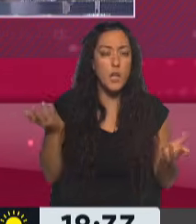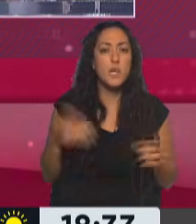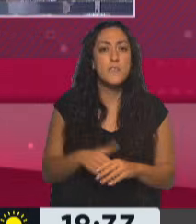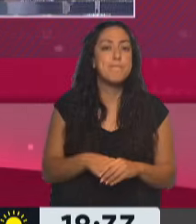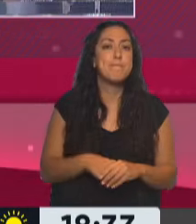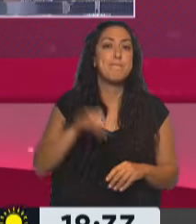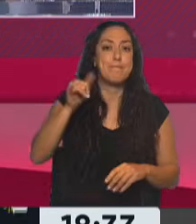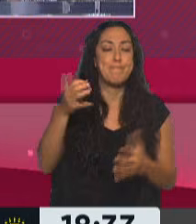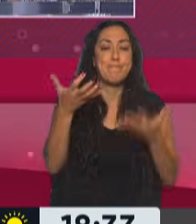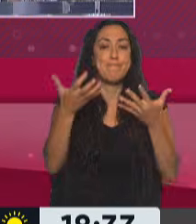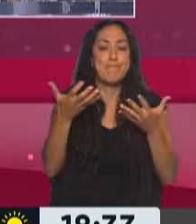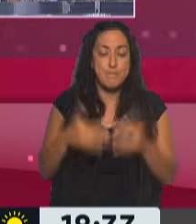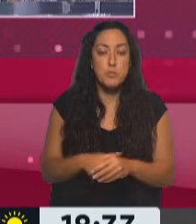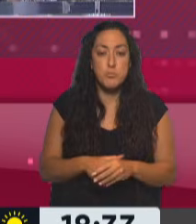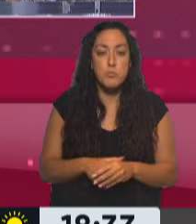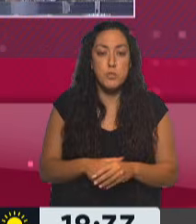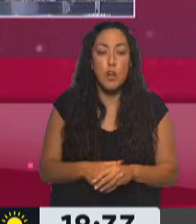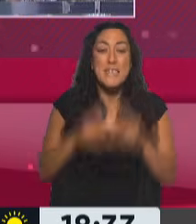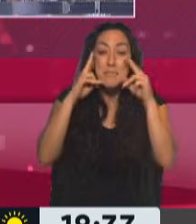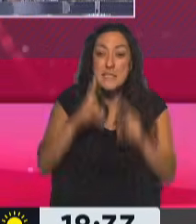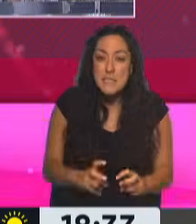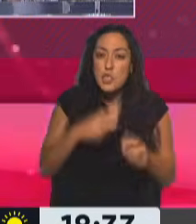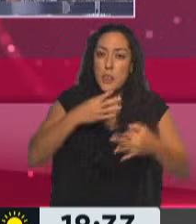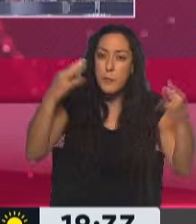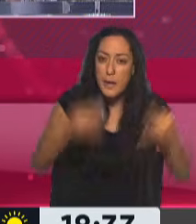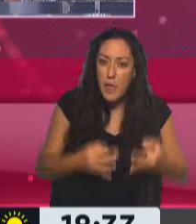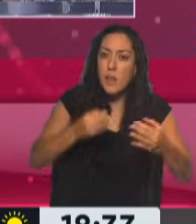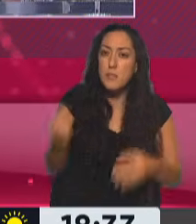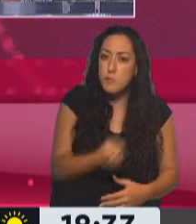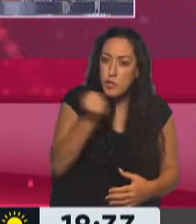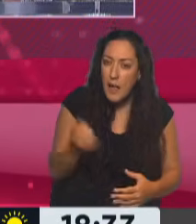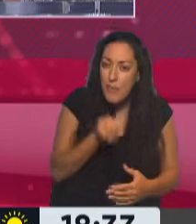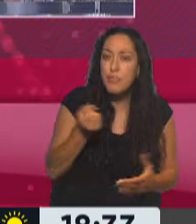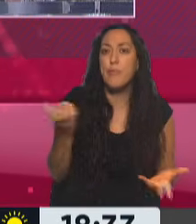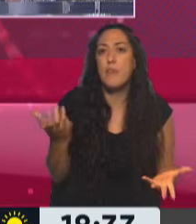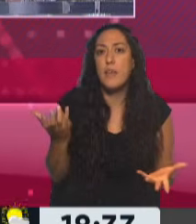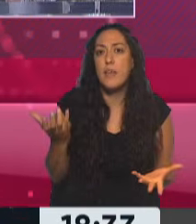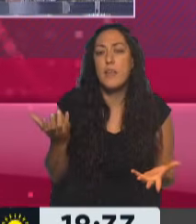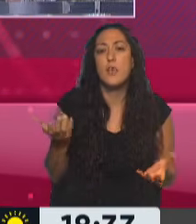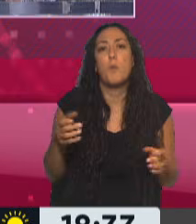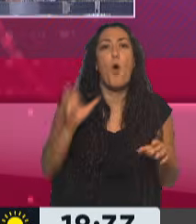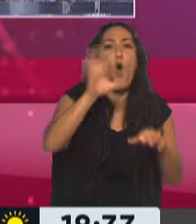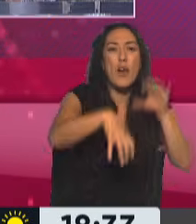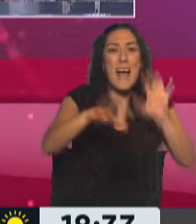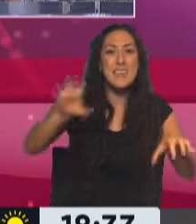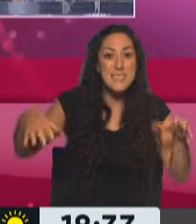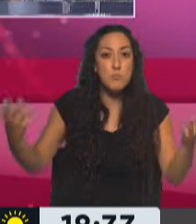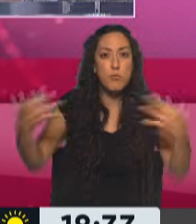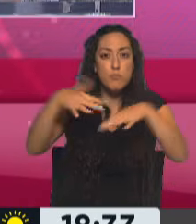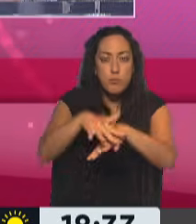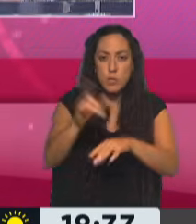tomar... Tendrían que hacerse estudios serios e importantes, pero digo, ya no a nivel tanto organismos multilaterales, sino